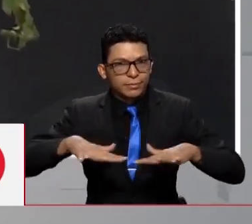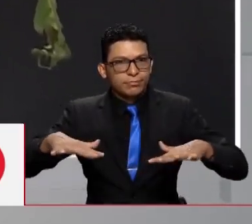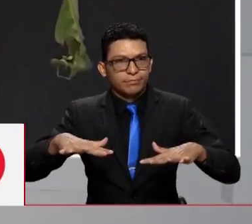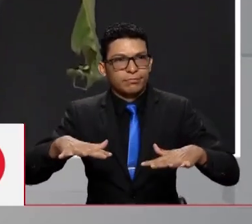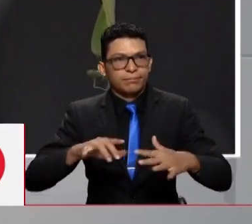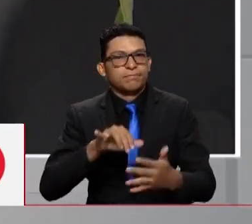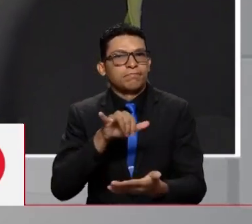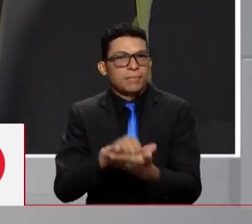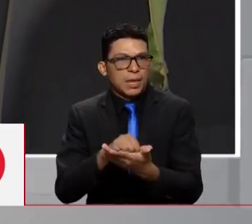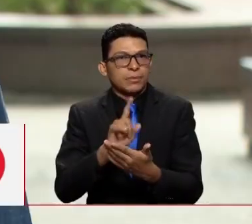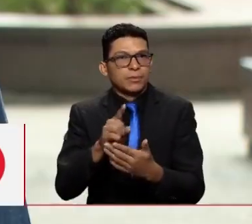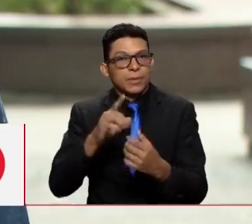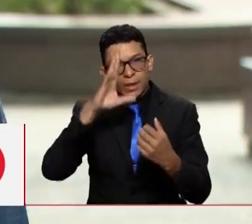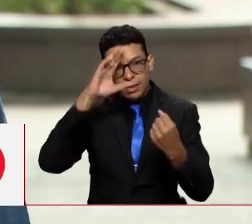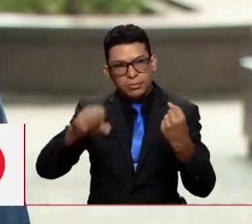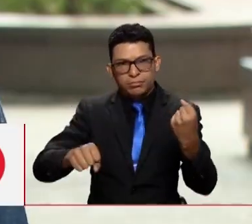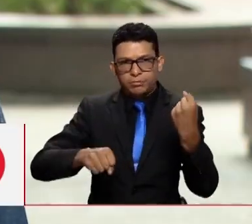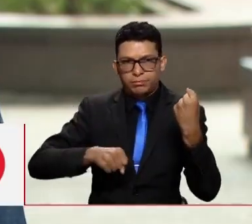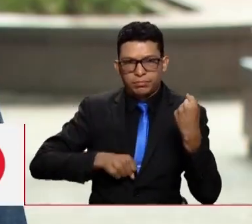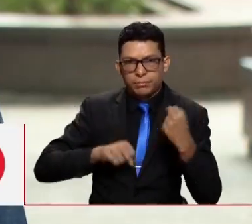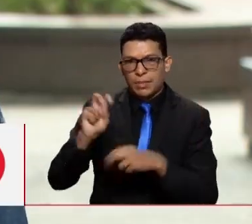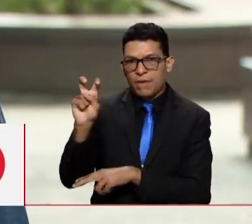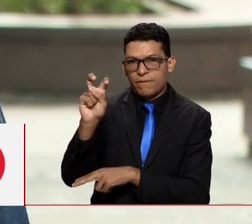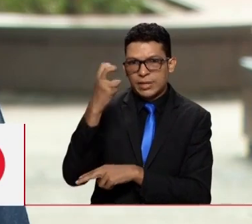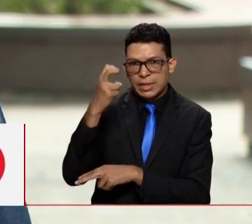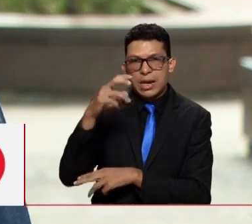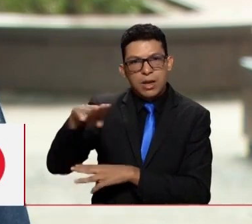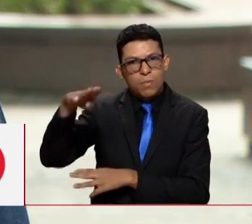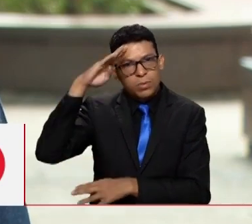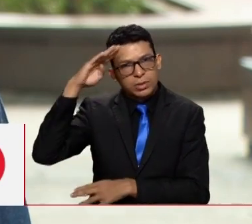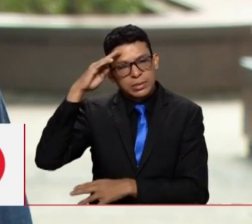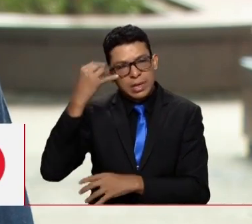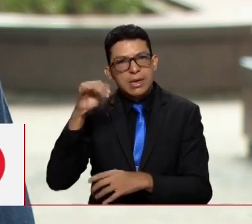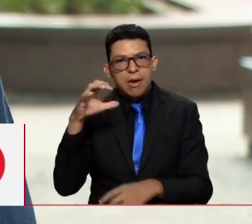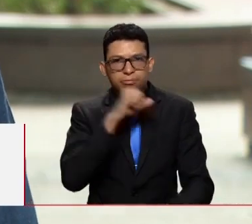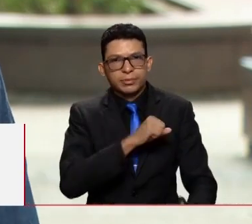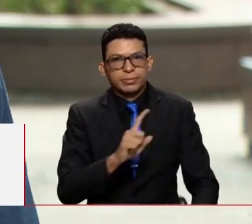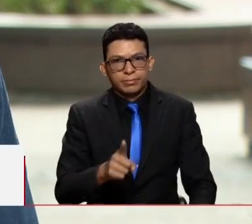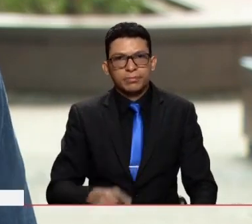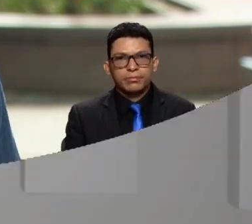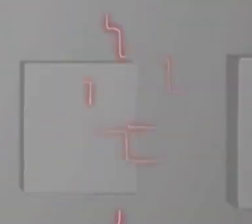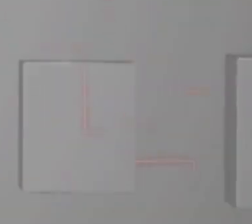es lo que el Ejército, la Fiscalía y la Policía ha identificado.